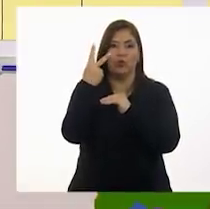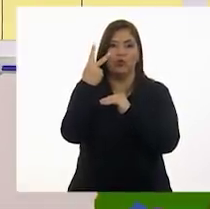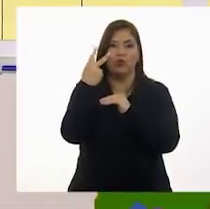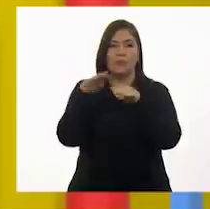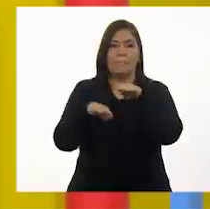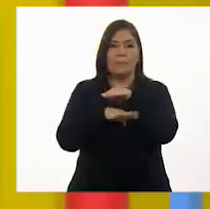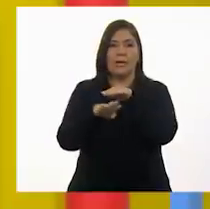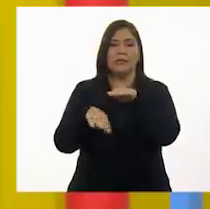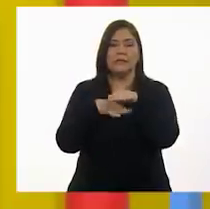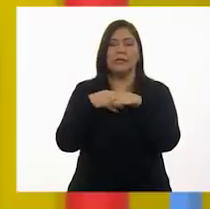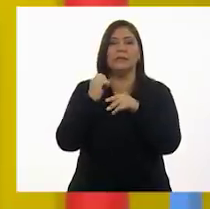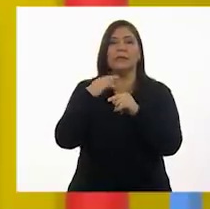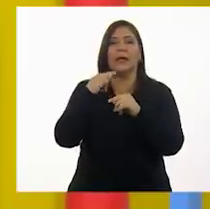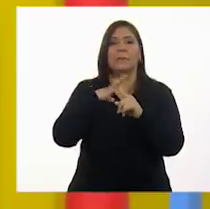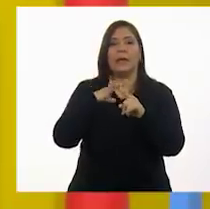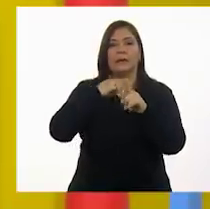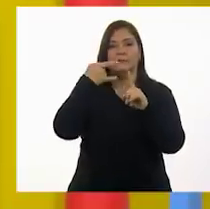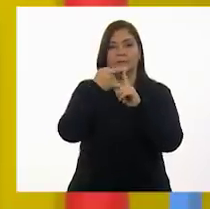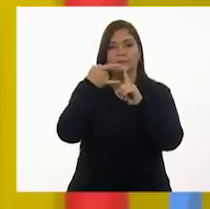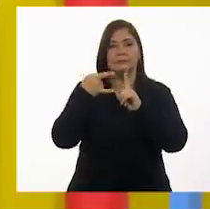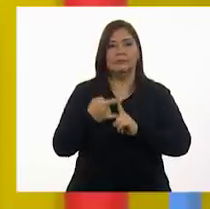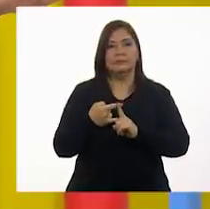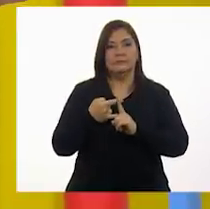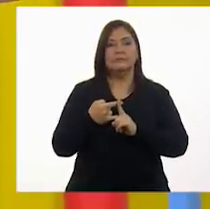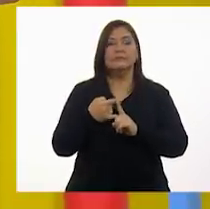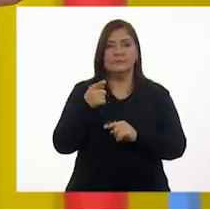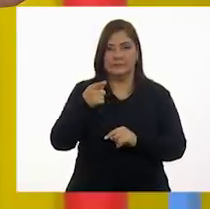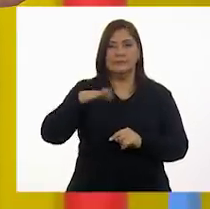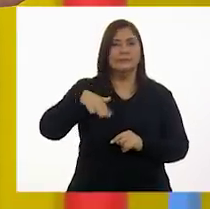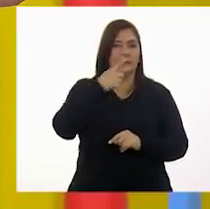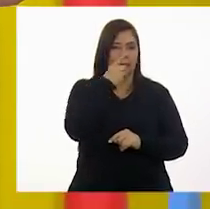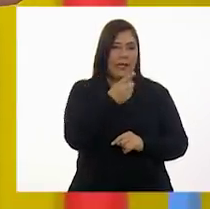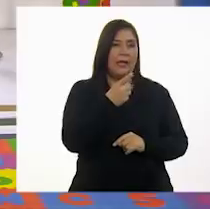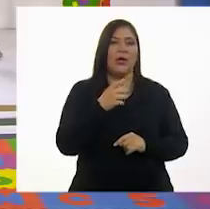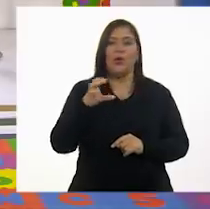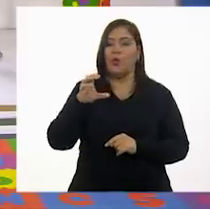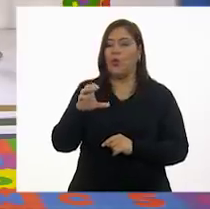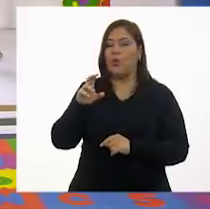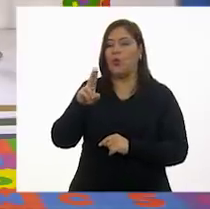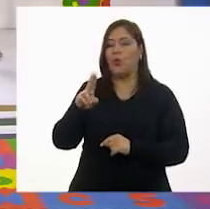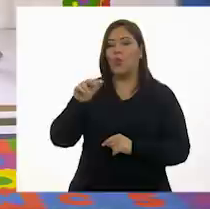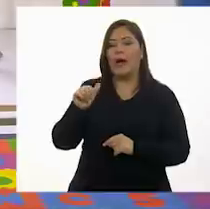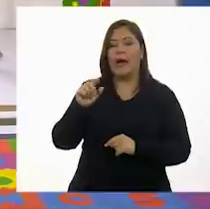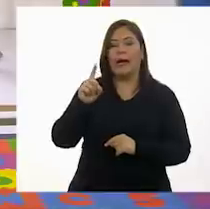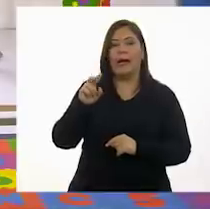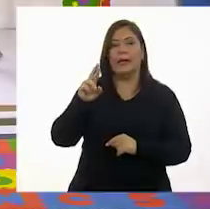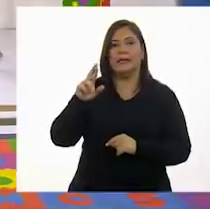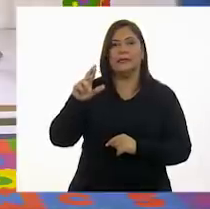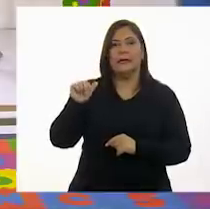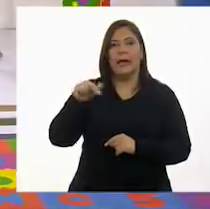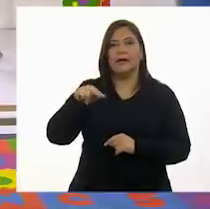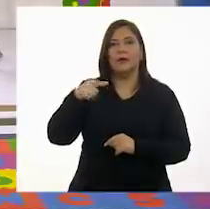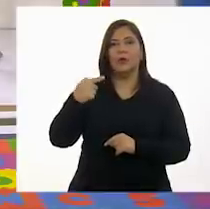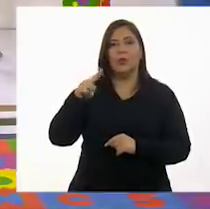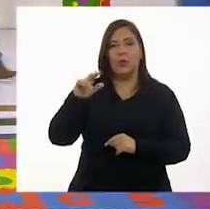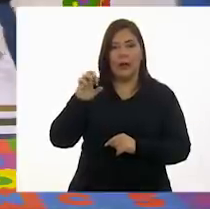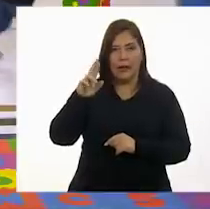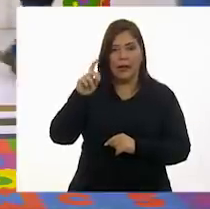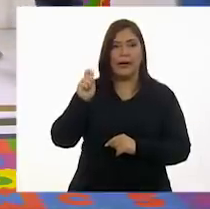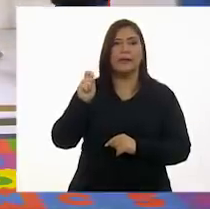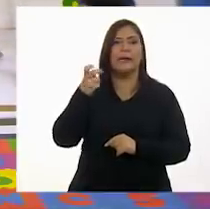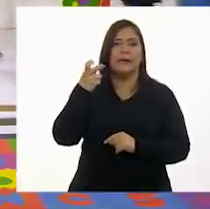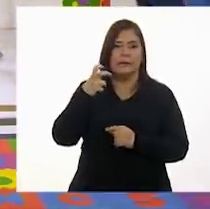sus bases? ¿Qué figura geométrica? Cuadradas. Cuadradas. Por eso se llama, como tú dijiste, cuadrangular. Prisma cuadrangular. Muy bien, lo vamos a pegar. Lo voy a